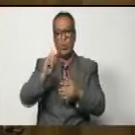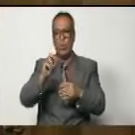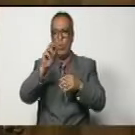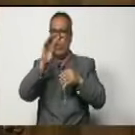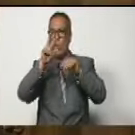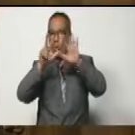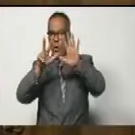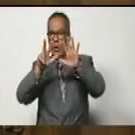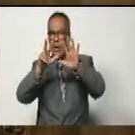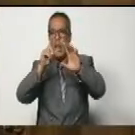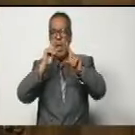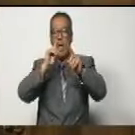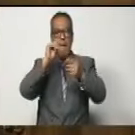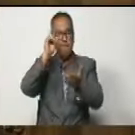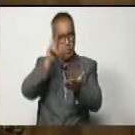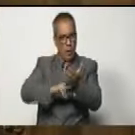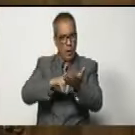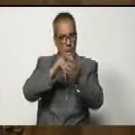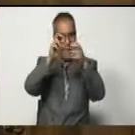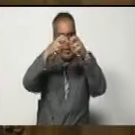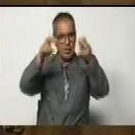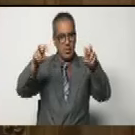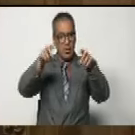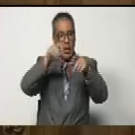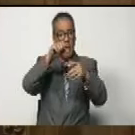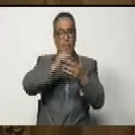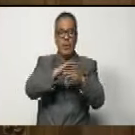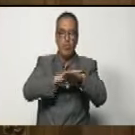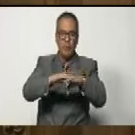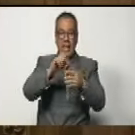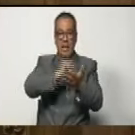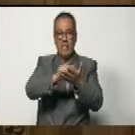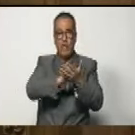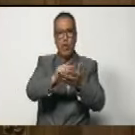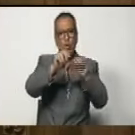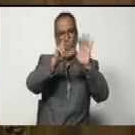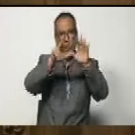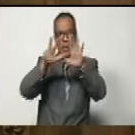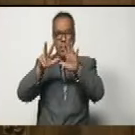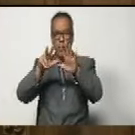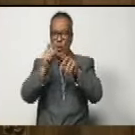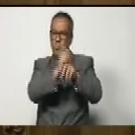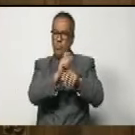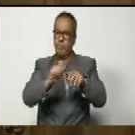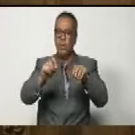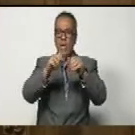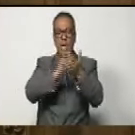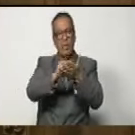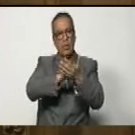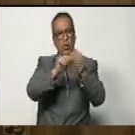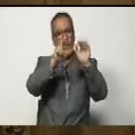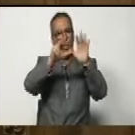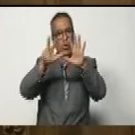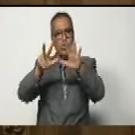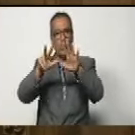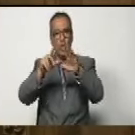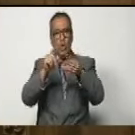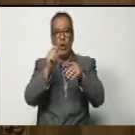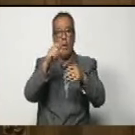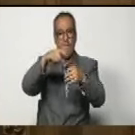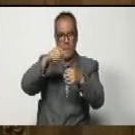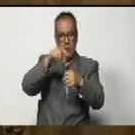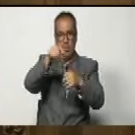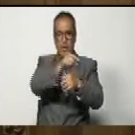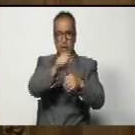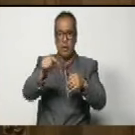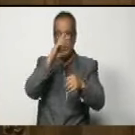28. Se sugiere aprobar con modificación el contenido del artículo 88, el cual queda redactado en los siguientes términos. Artículo 88. Los recursos del Fondo Nacional